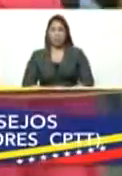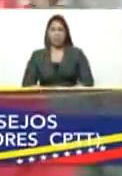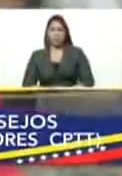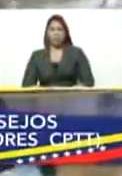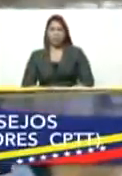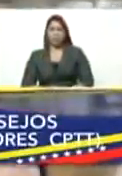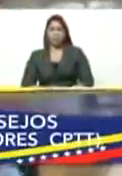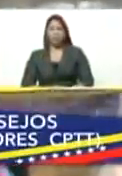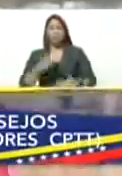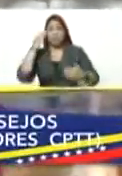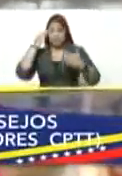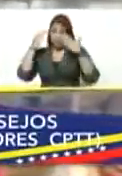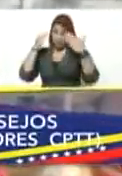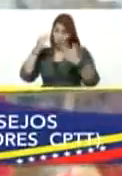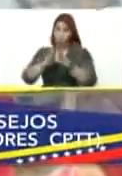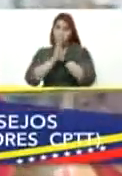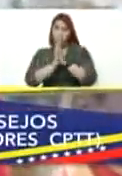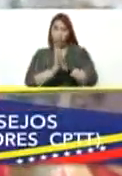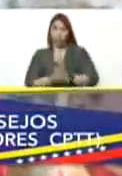Bueno, dale mi saludo.